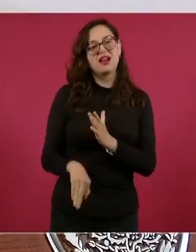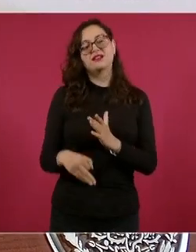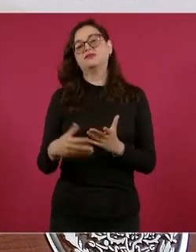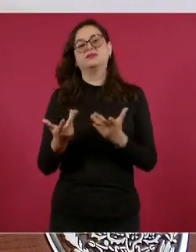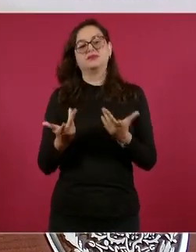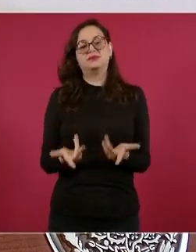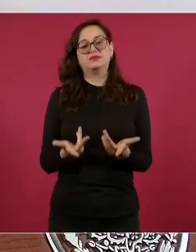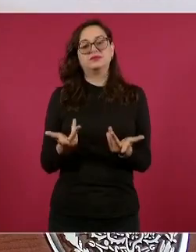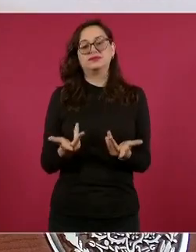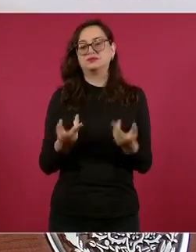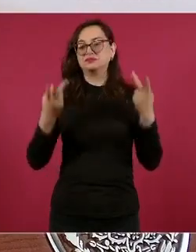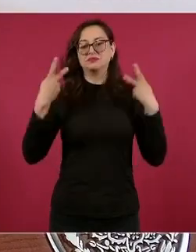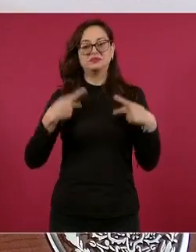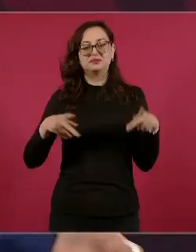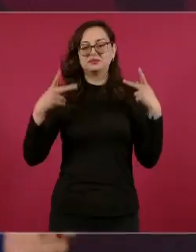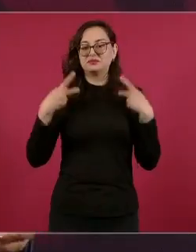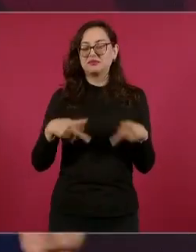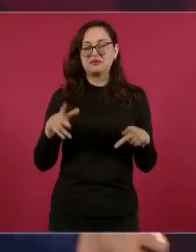porque la gente